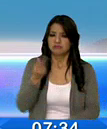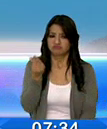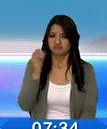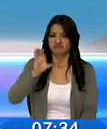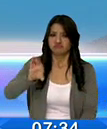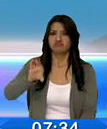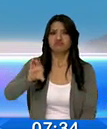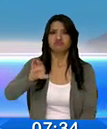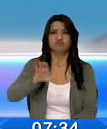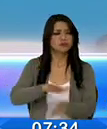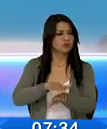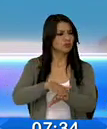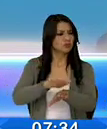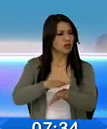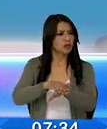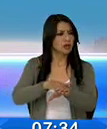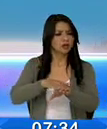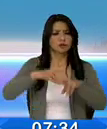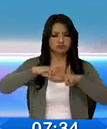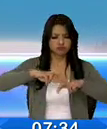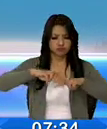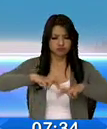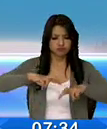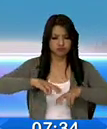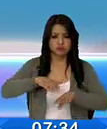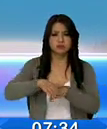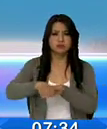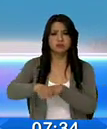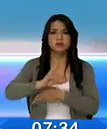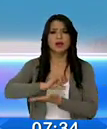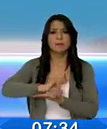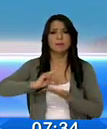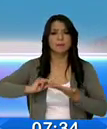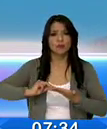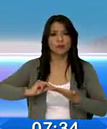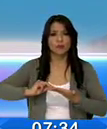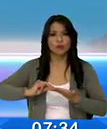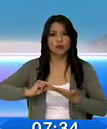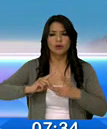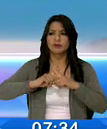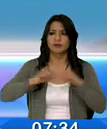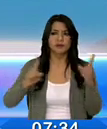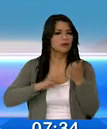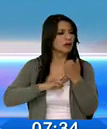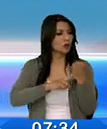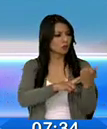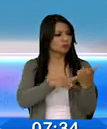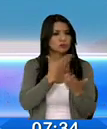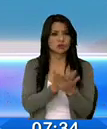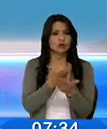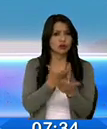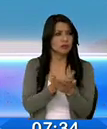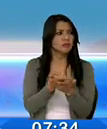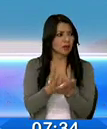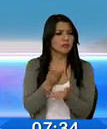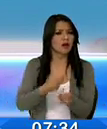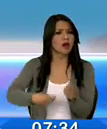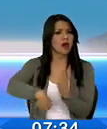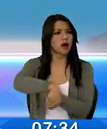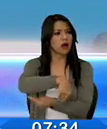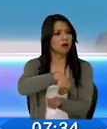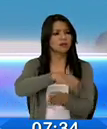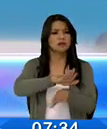dinero con las exploraciones de Río Napo. Hay una serie de recursos económicos que se han desviado